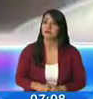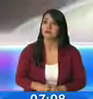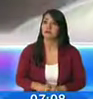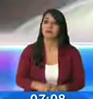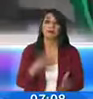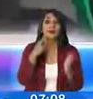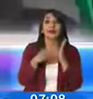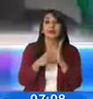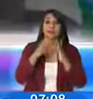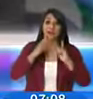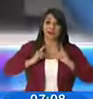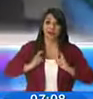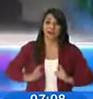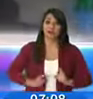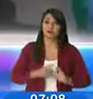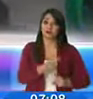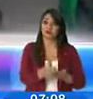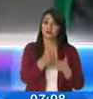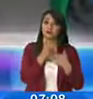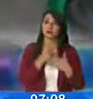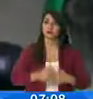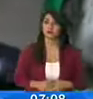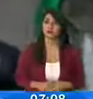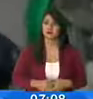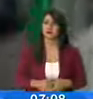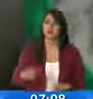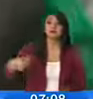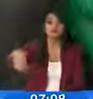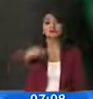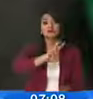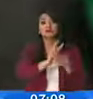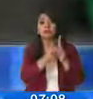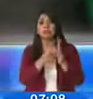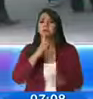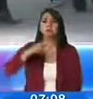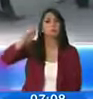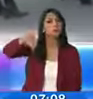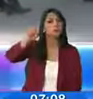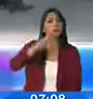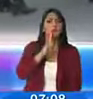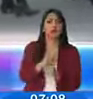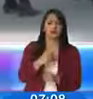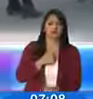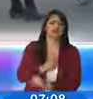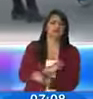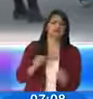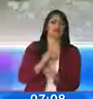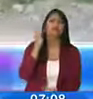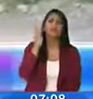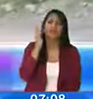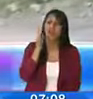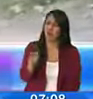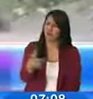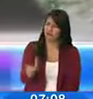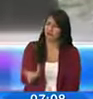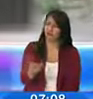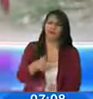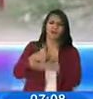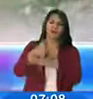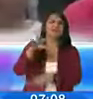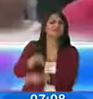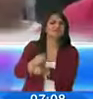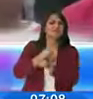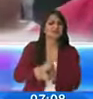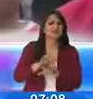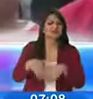cáncer. Versión que fue confirmada por sus vecinos, los que se mostraban extrañados con el accionar de las